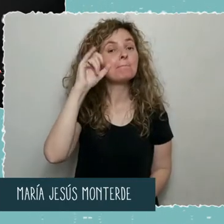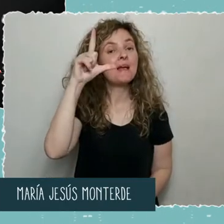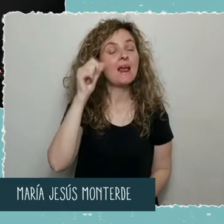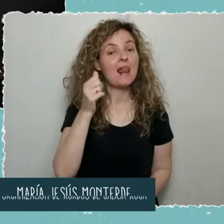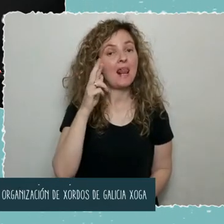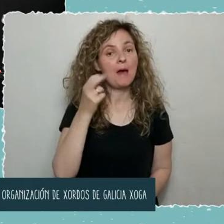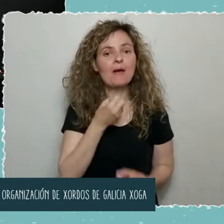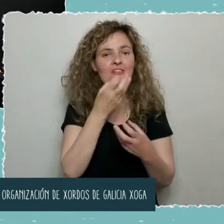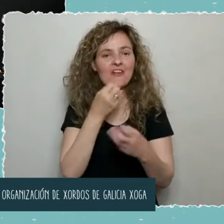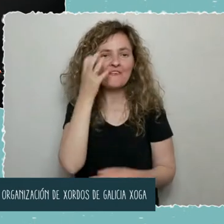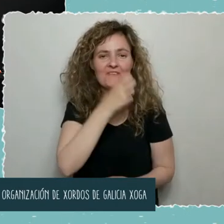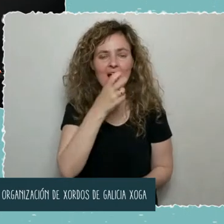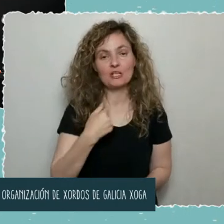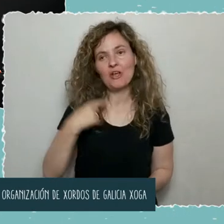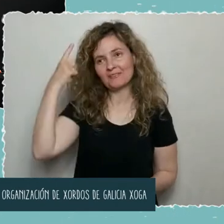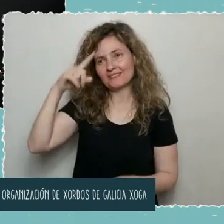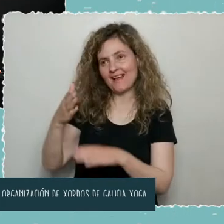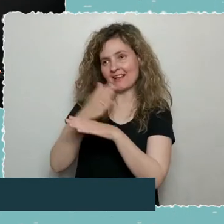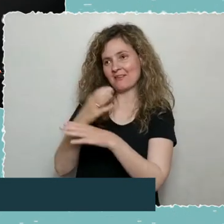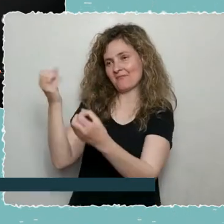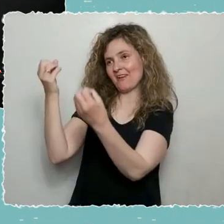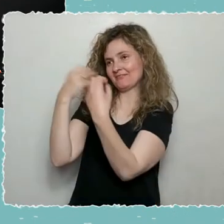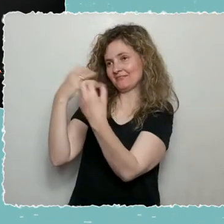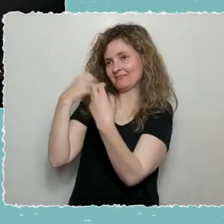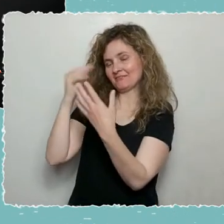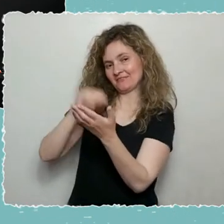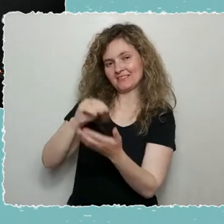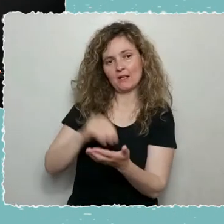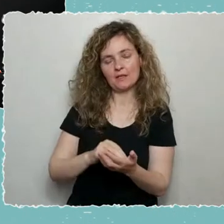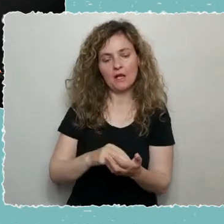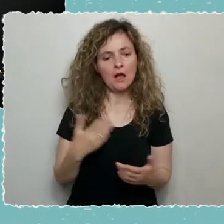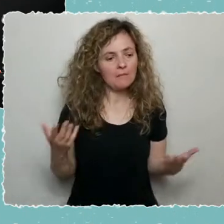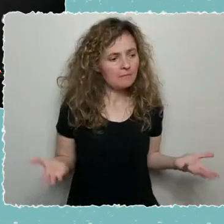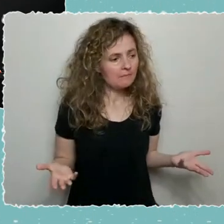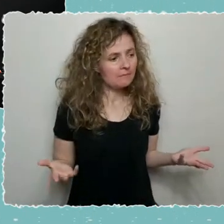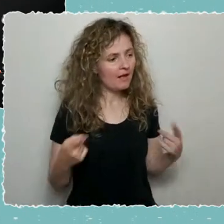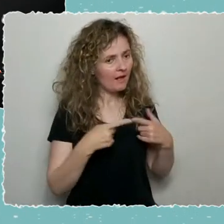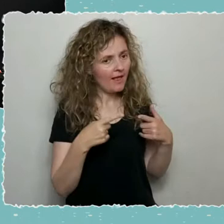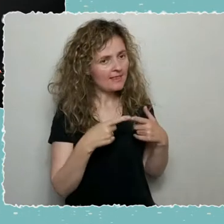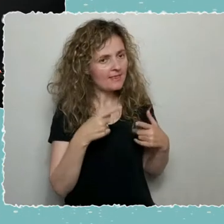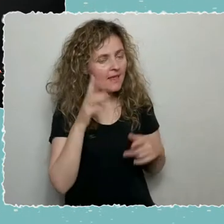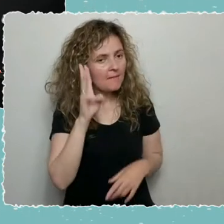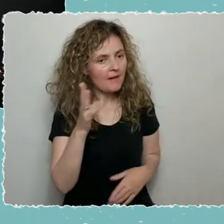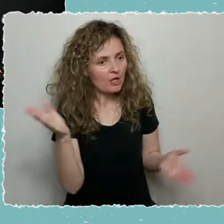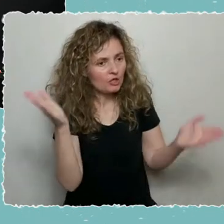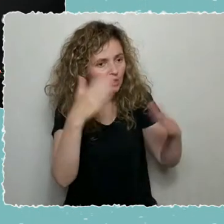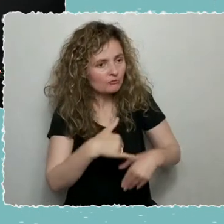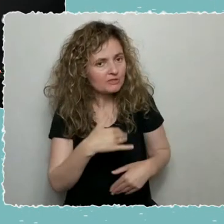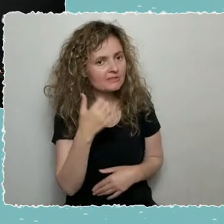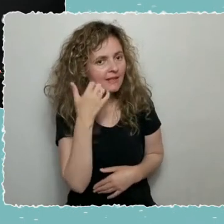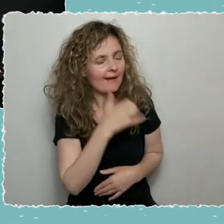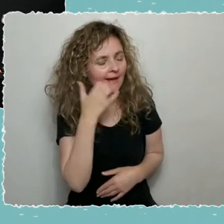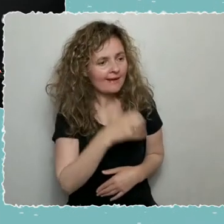sei porque xa mos contou tantas veces que acabei aprendéndoos. Pero a tía Pilar non está por ningures.